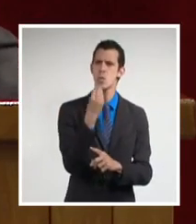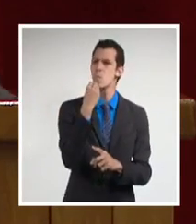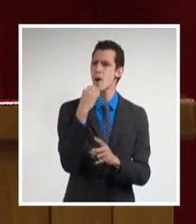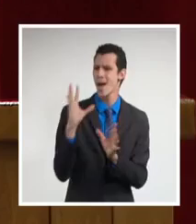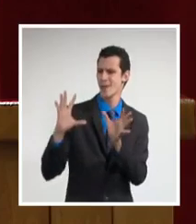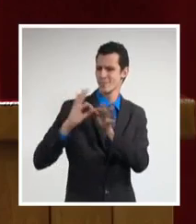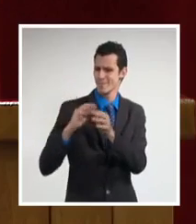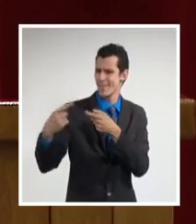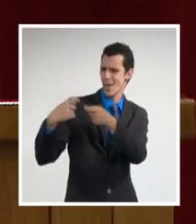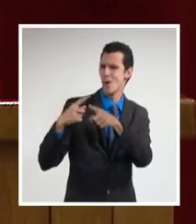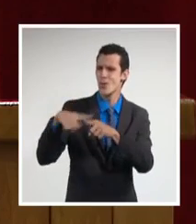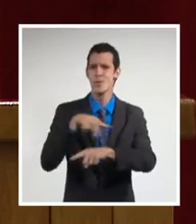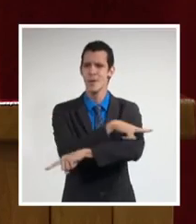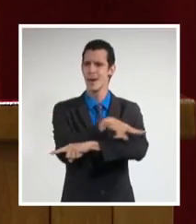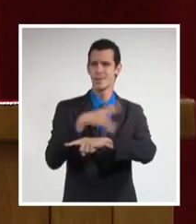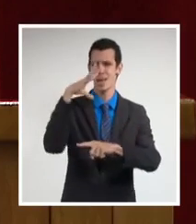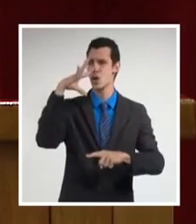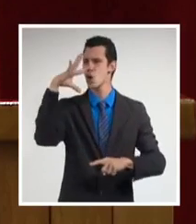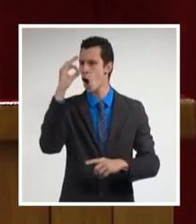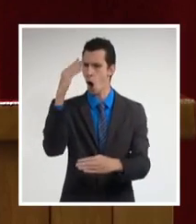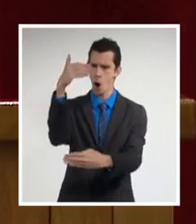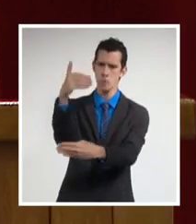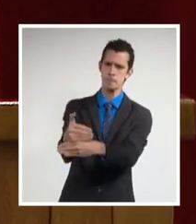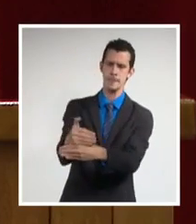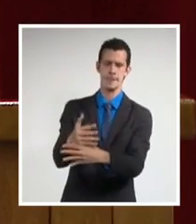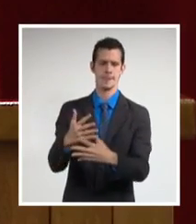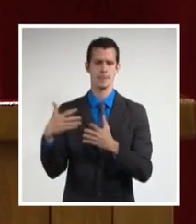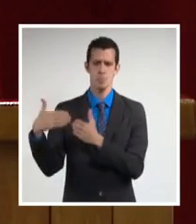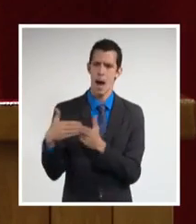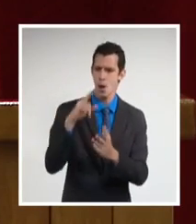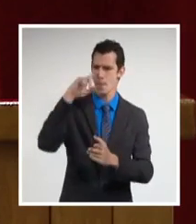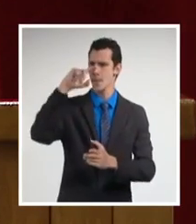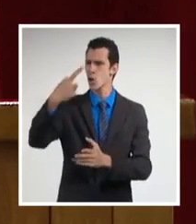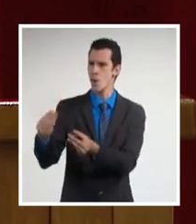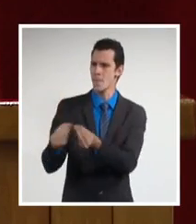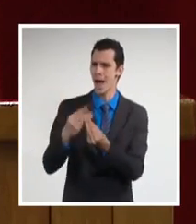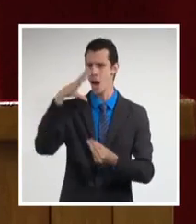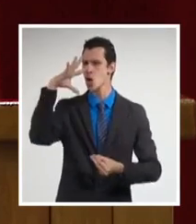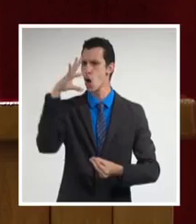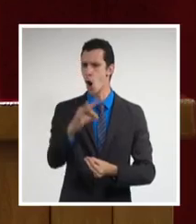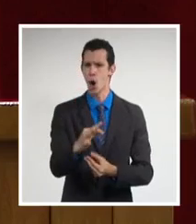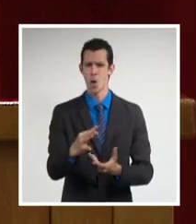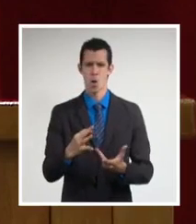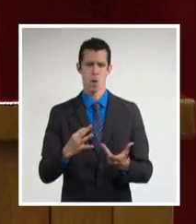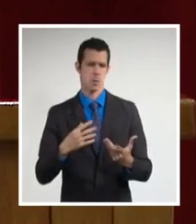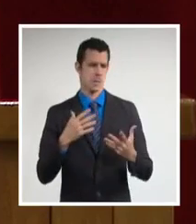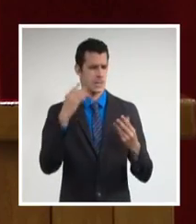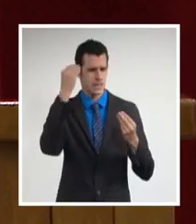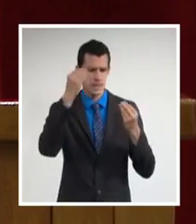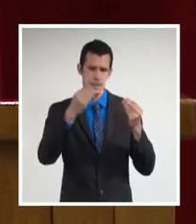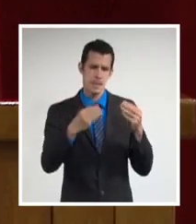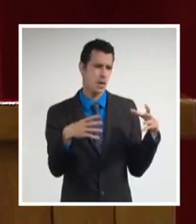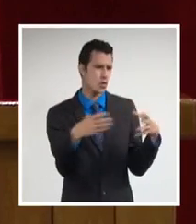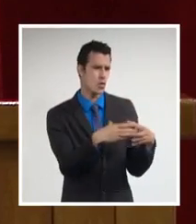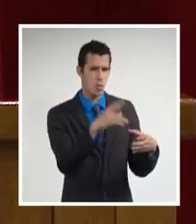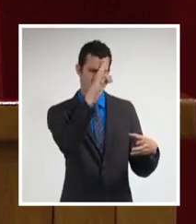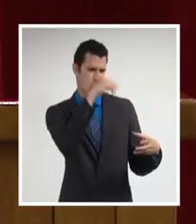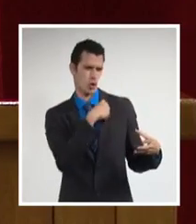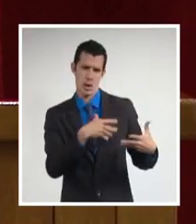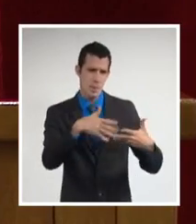generación apoyada en una campaña de descrédito vil y calumniosa contra las heroicas brigadas médicas, contra las leyes en